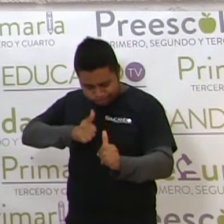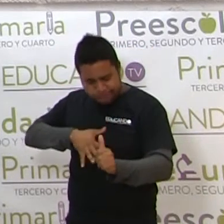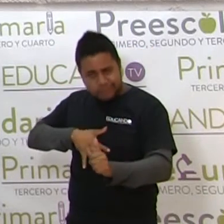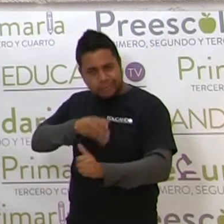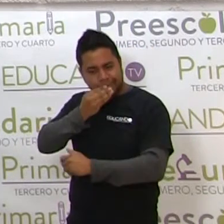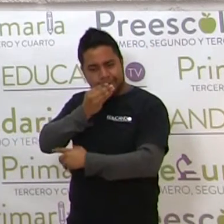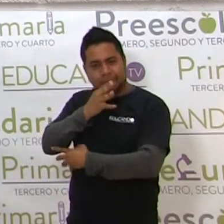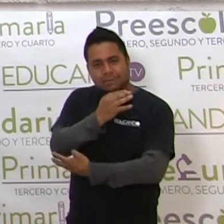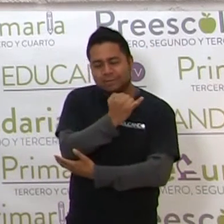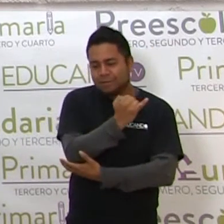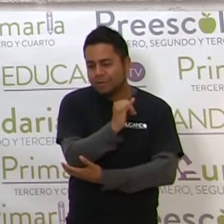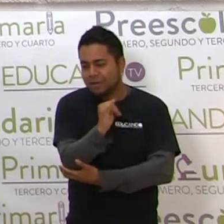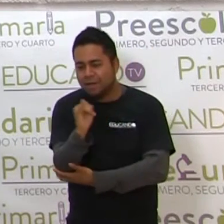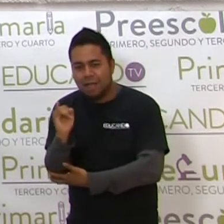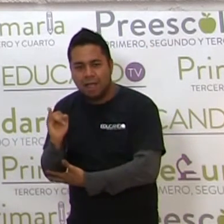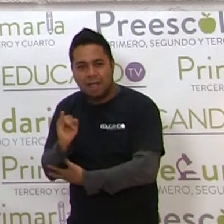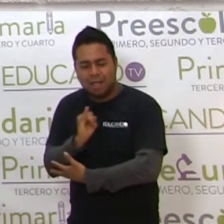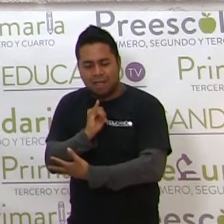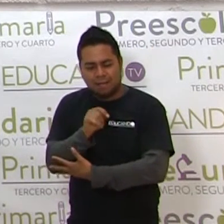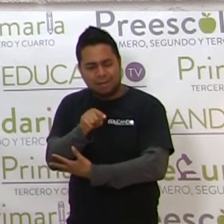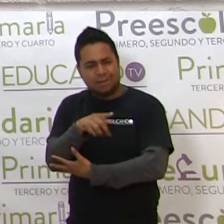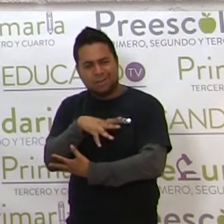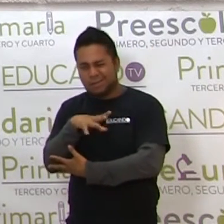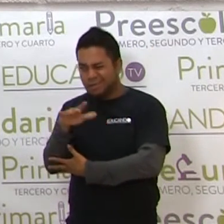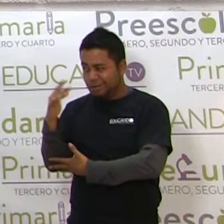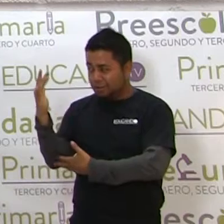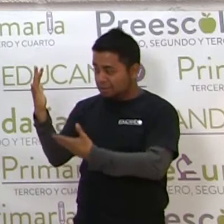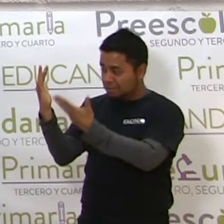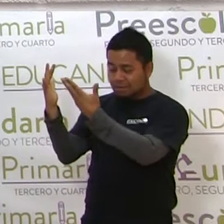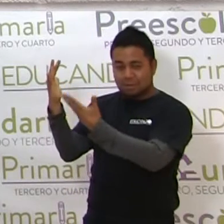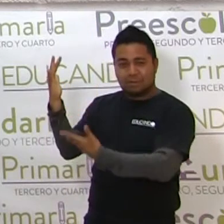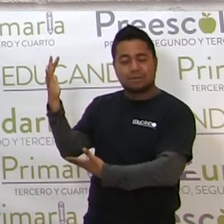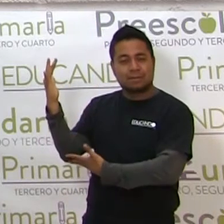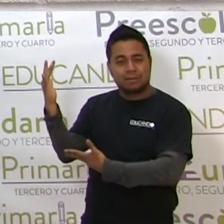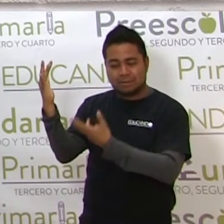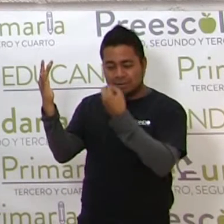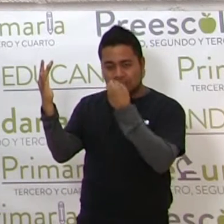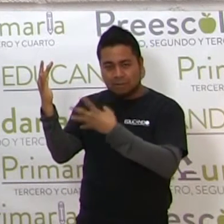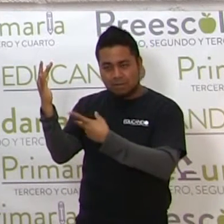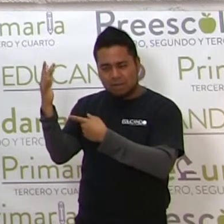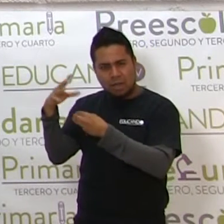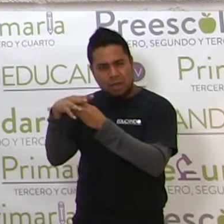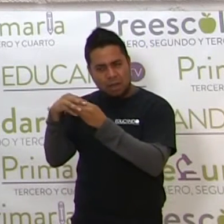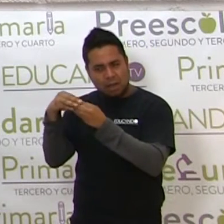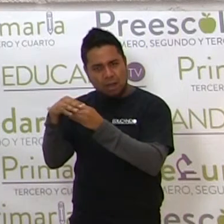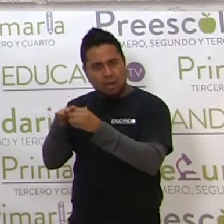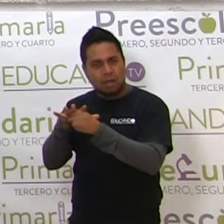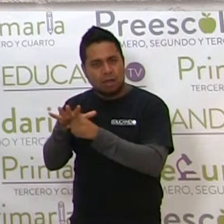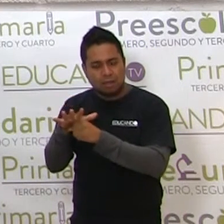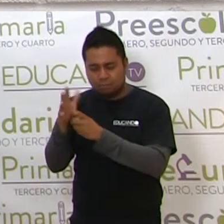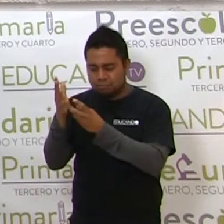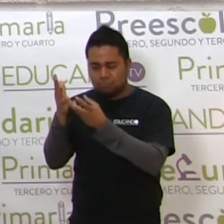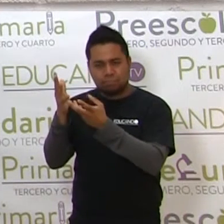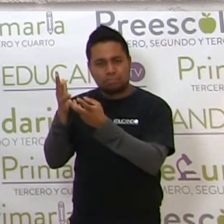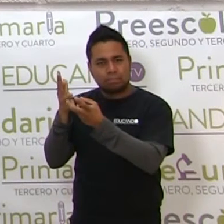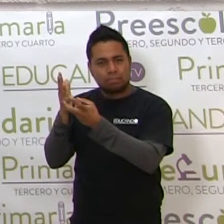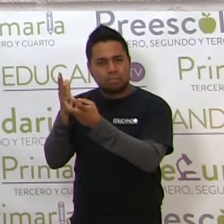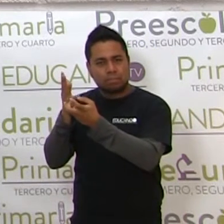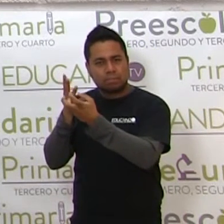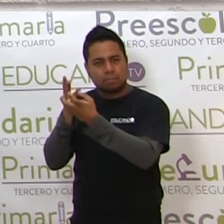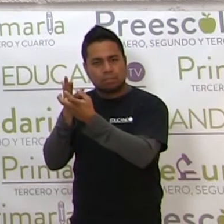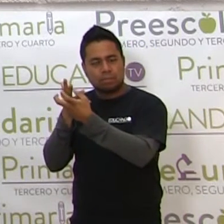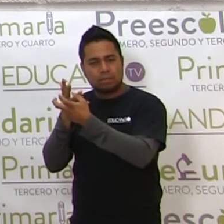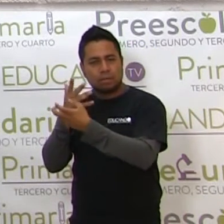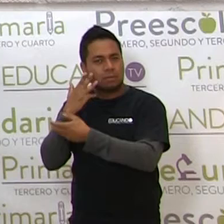jardín y en él un árbol maravilloso cuyo fruto eran preciosas manzanas